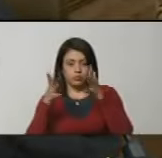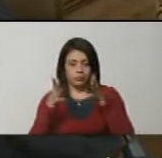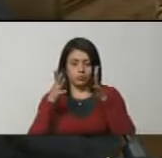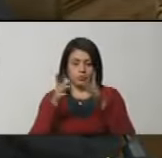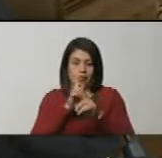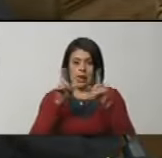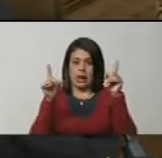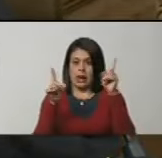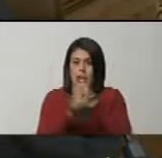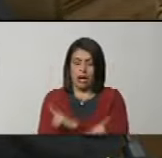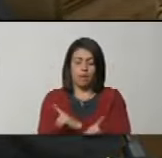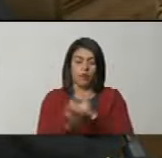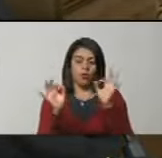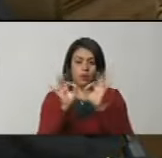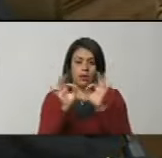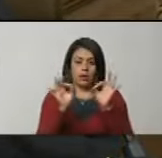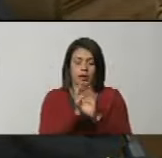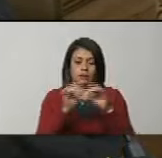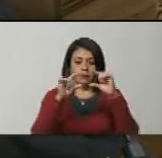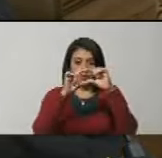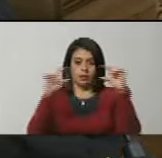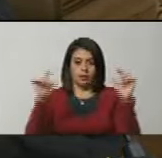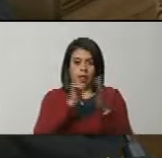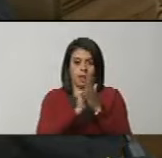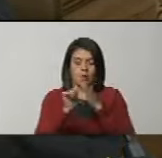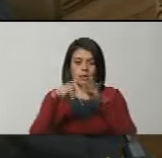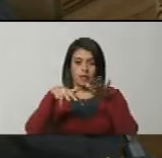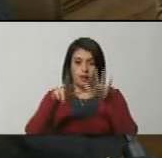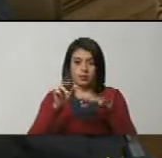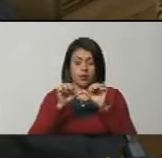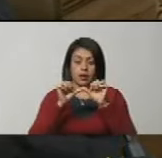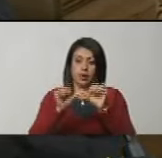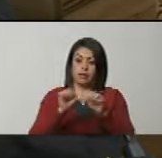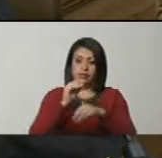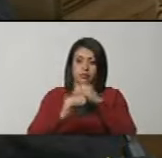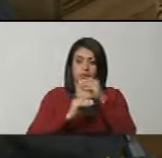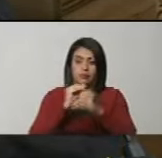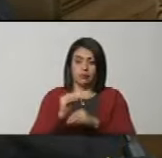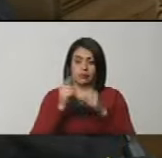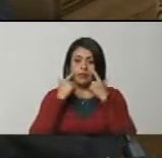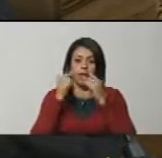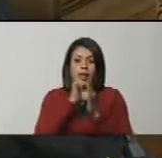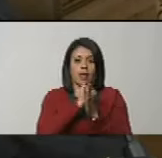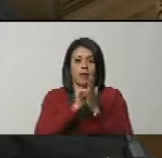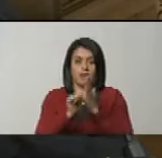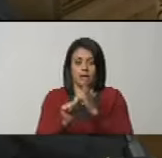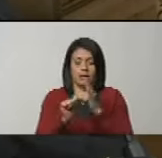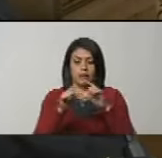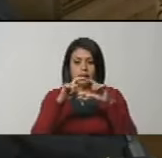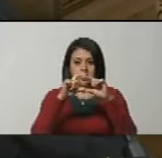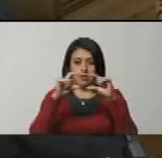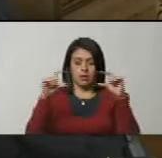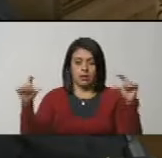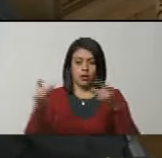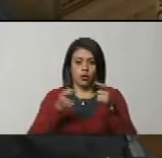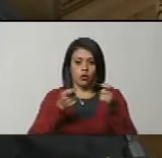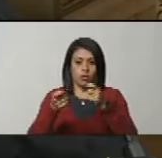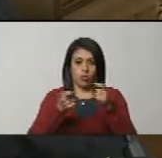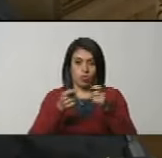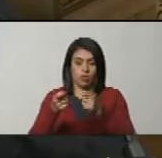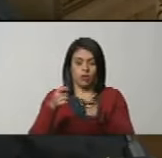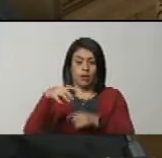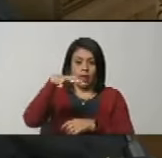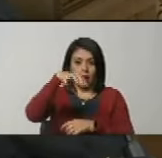aprobar sin modificación la denominación del epígrafe del artículo 13, quedando redactado en los siguientes términos. Epígrafe. Contraloría